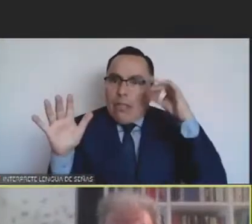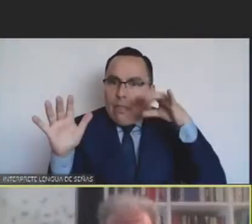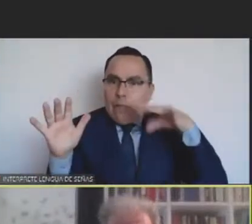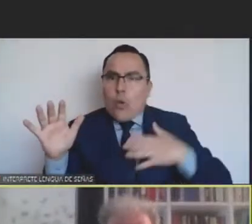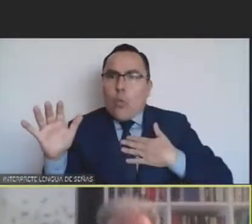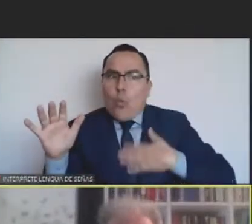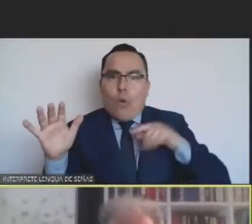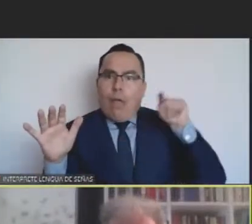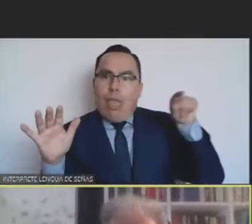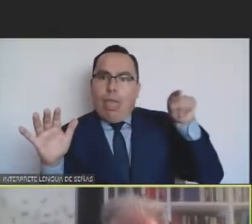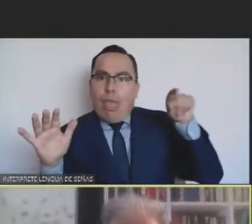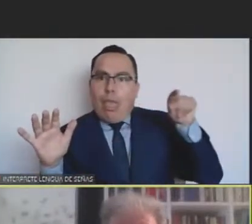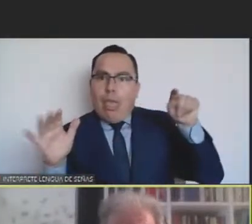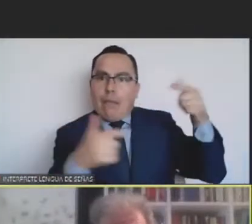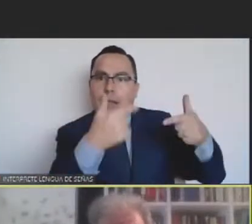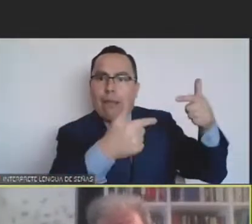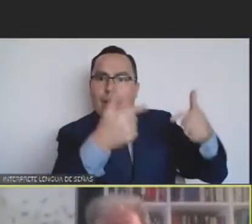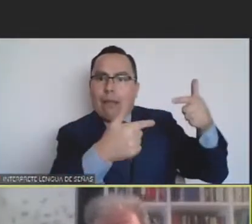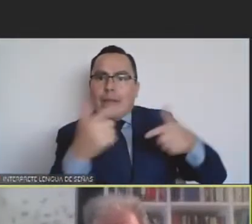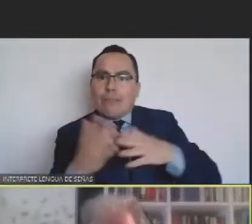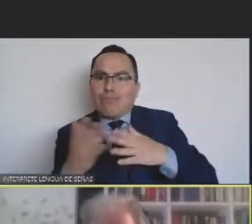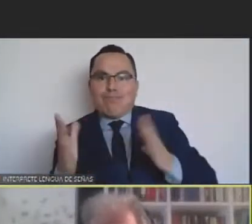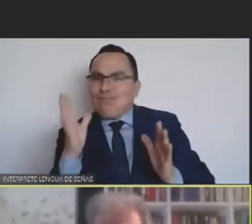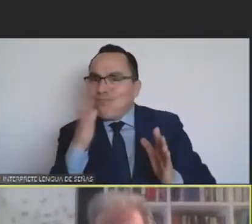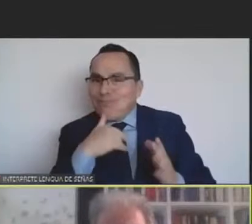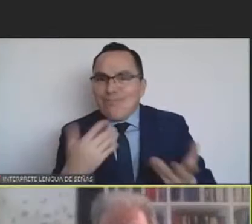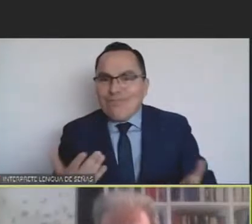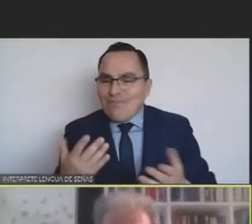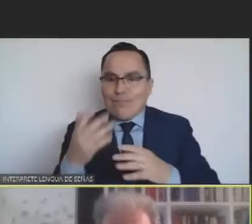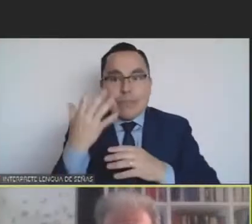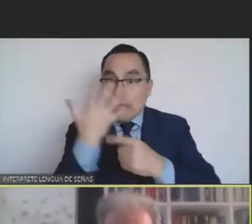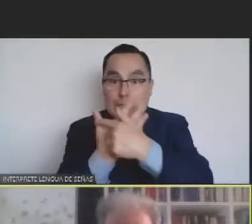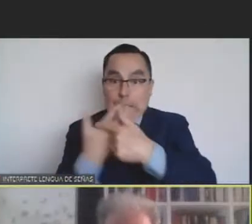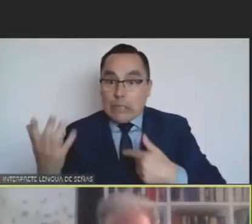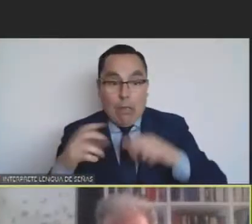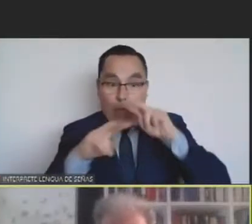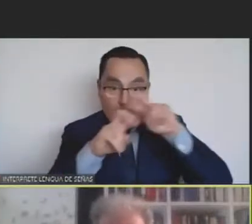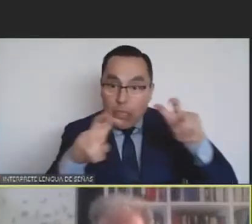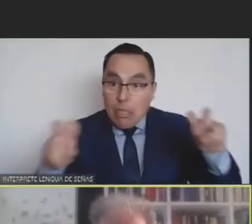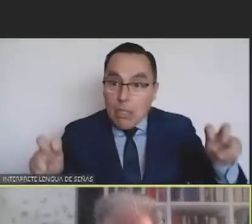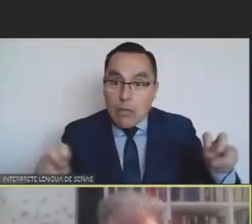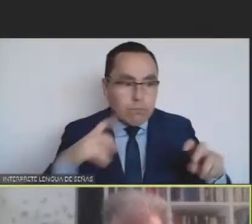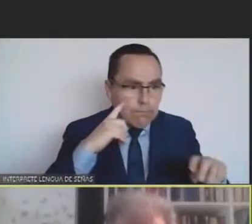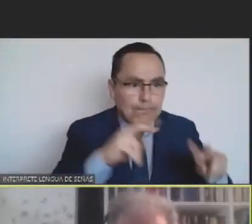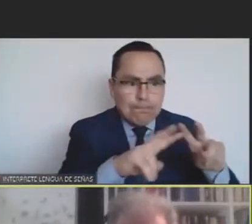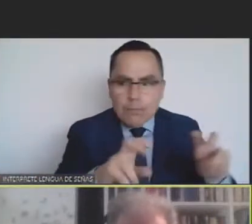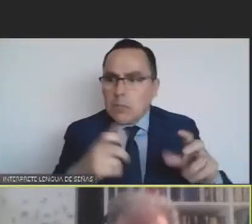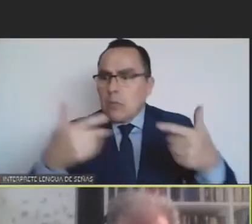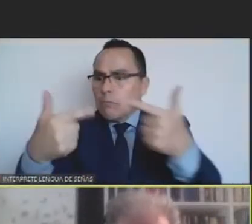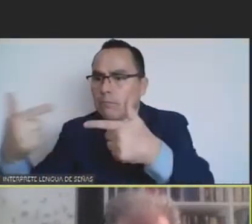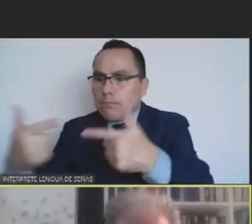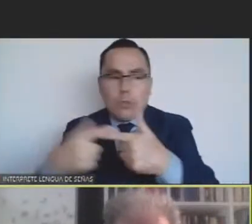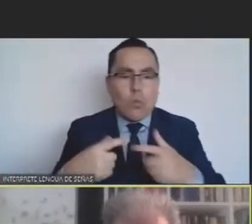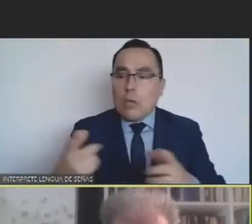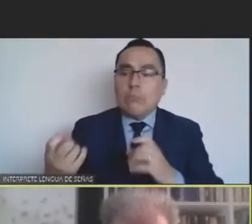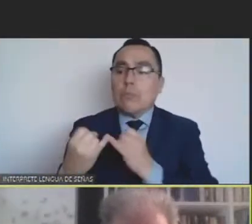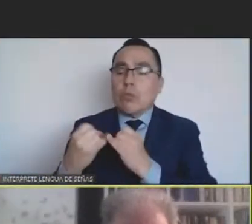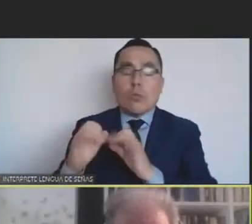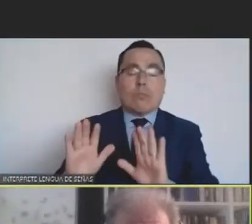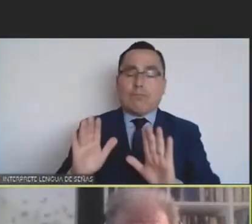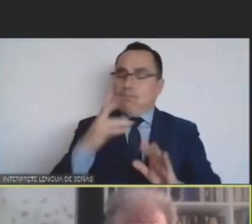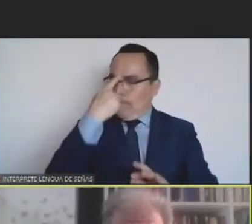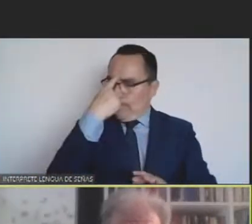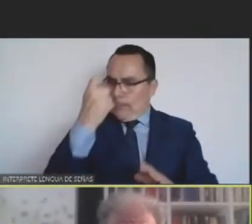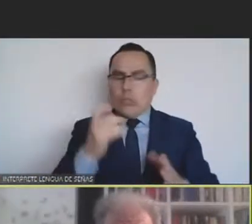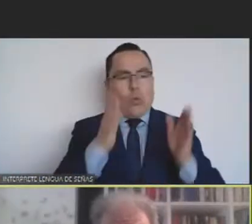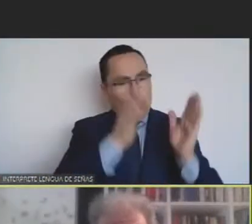cumplió una labor que claramente va a ser impopular, que es cuando uno fiscaliza, no es la forma de ser popular con nadie, y es una labor que el CERVEL ha hecho mucho menos